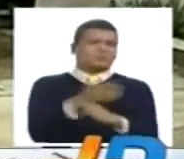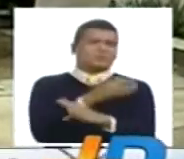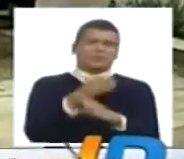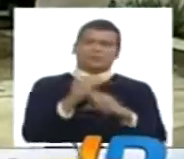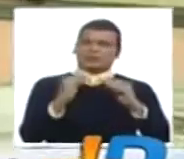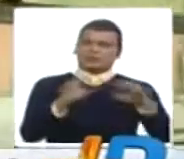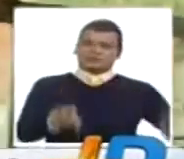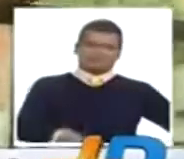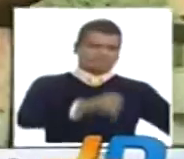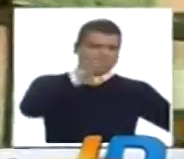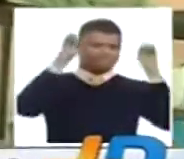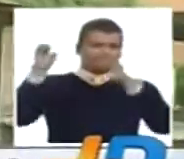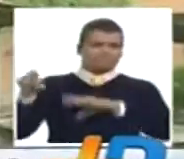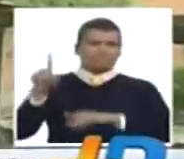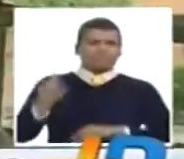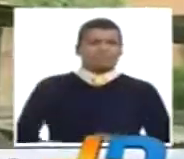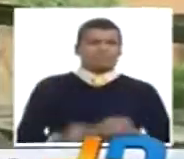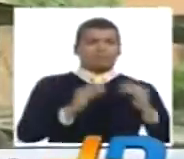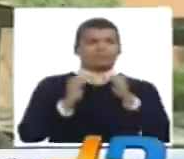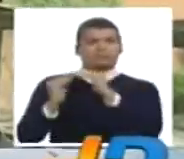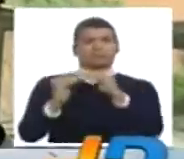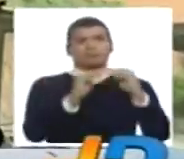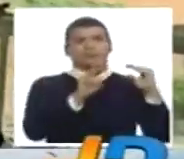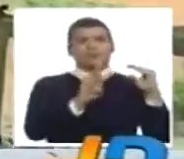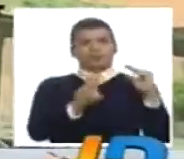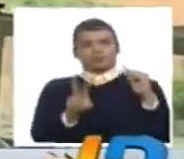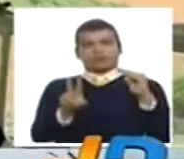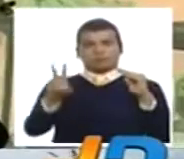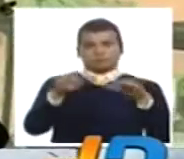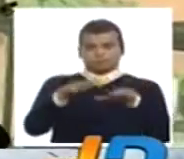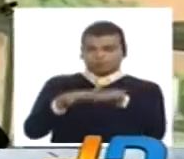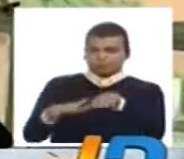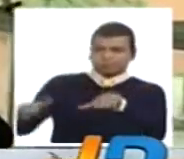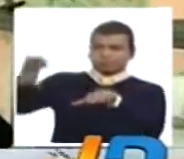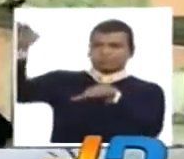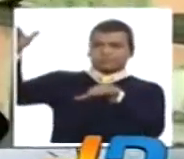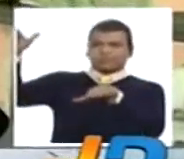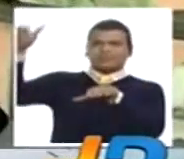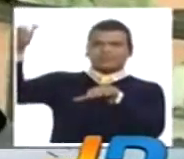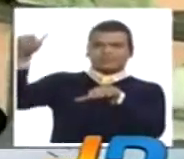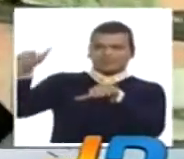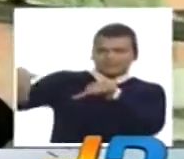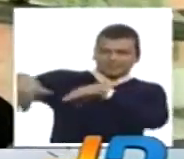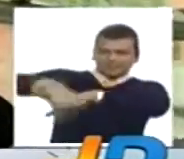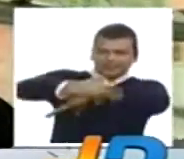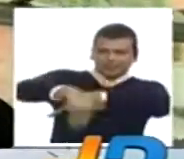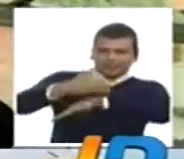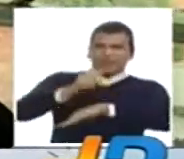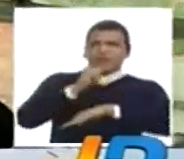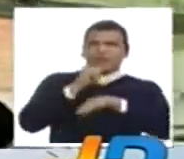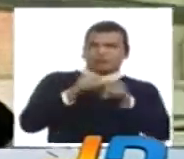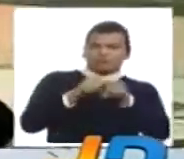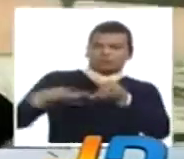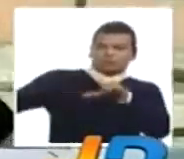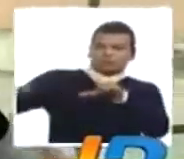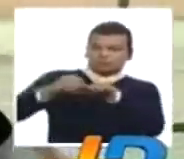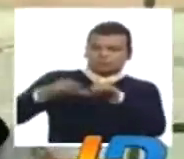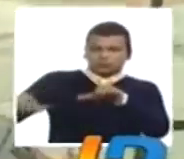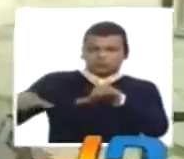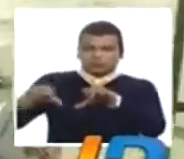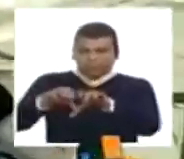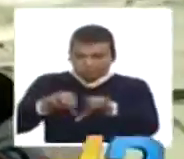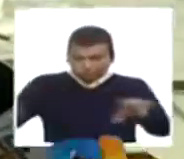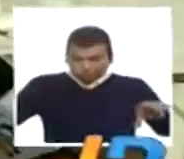salir de su casa. 32 viviendas que están sobre la calle de arriba desaguan a un tubo que